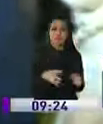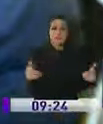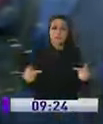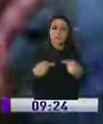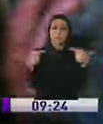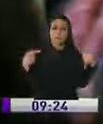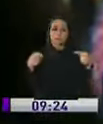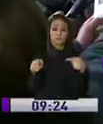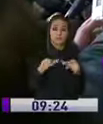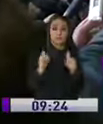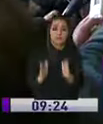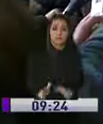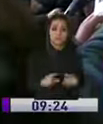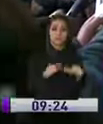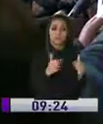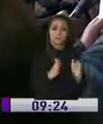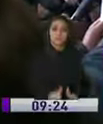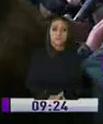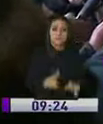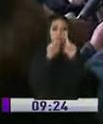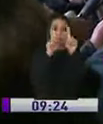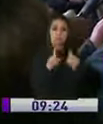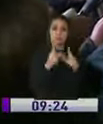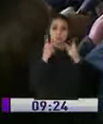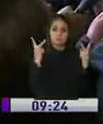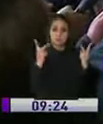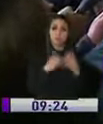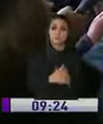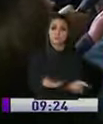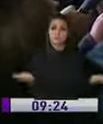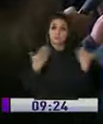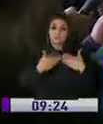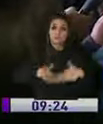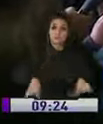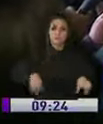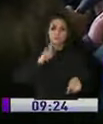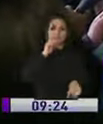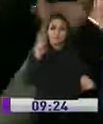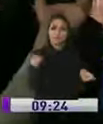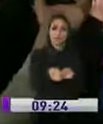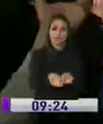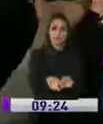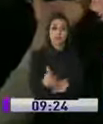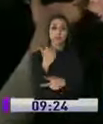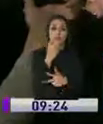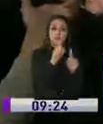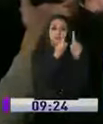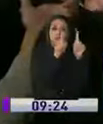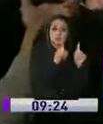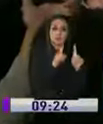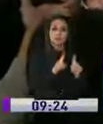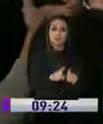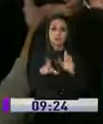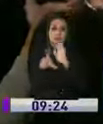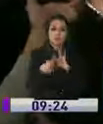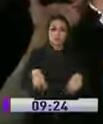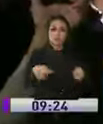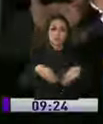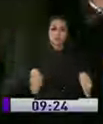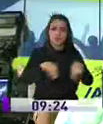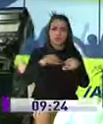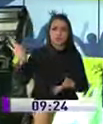que han tomado los legisladores frente a la consulta popular. Al término de la cita, ratificaron su desacuerdo con tres de las preguntas referentes a la ley de plusvalía,